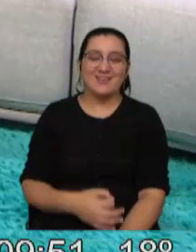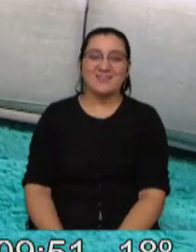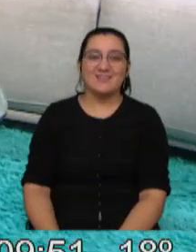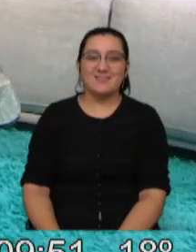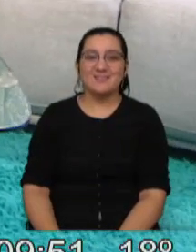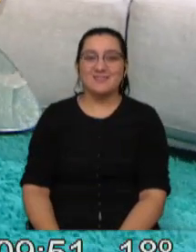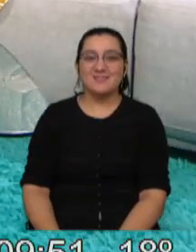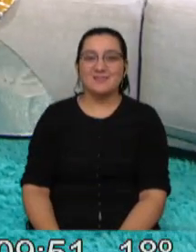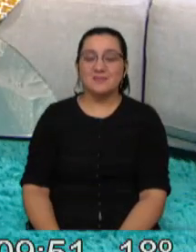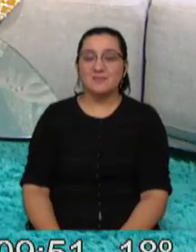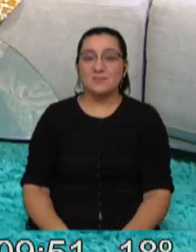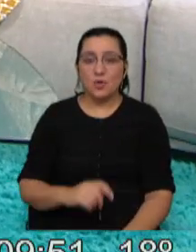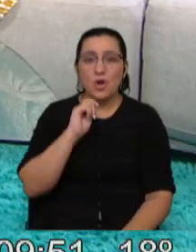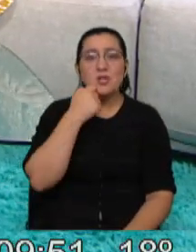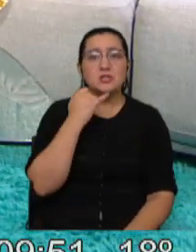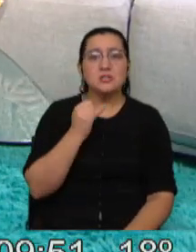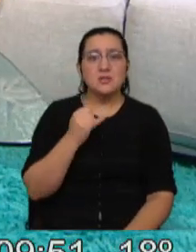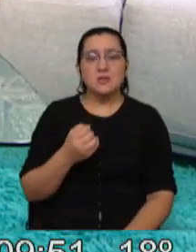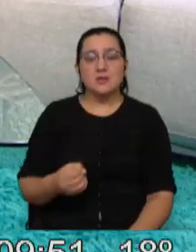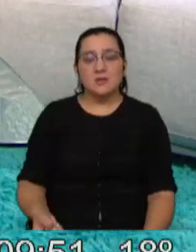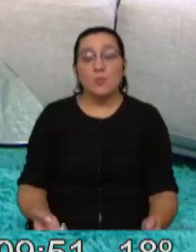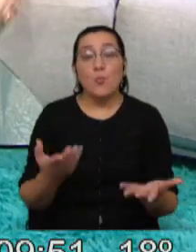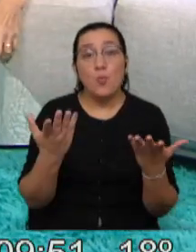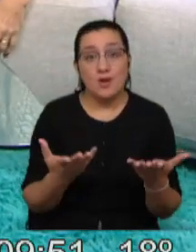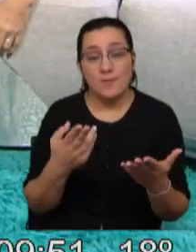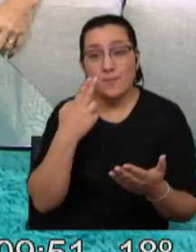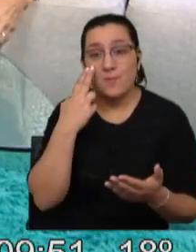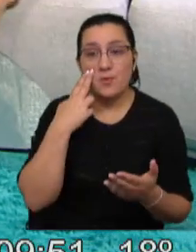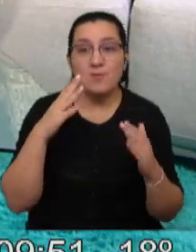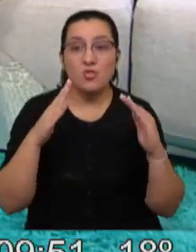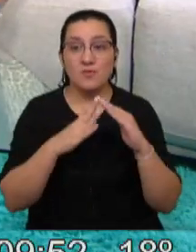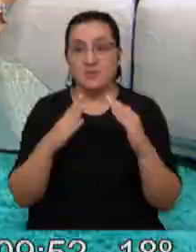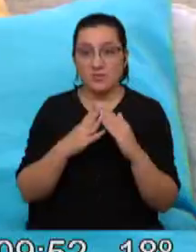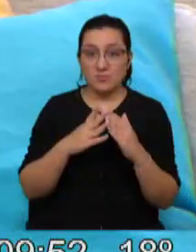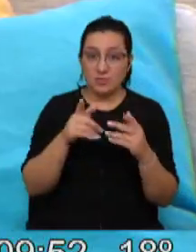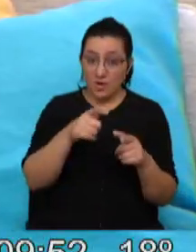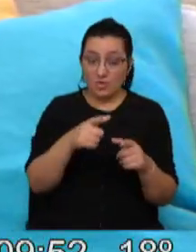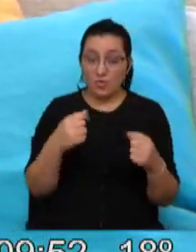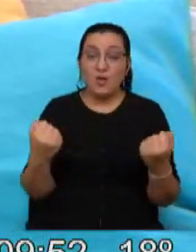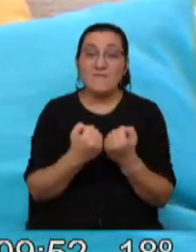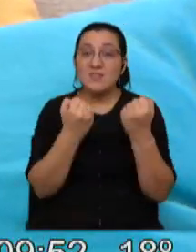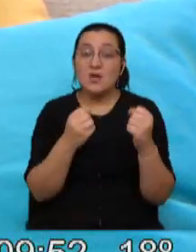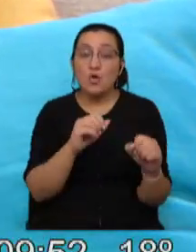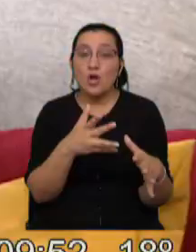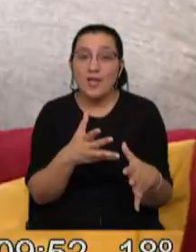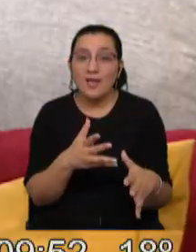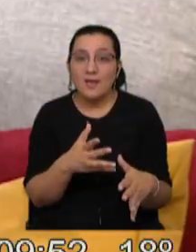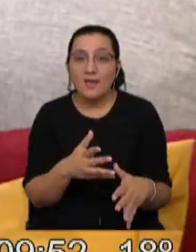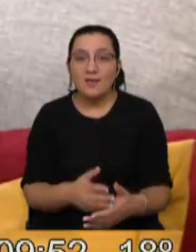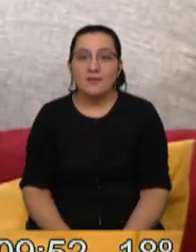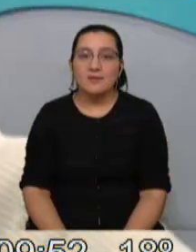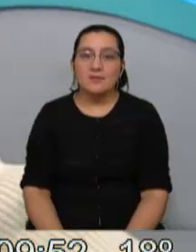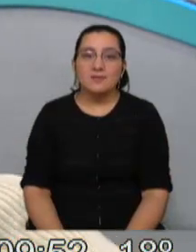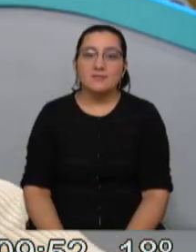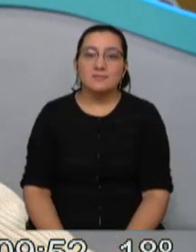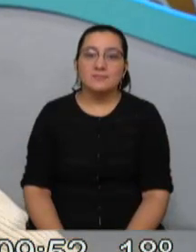Bien. ¿Todo en orden? Todo lindo. Bueno, sí, en realidad. Problemas domésticos. Exacto. Pará, pero no me lo van a preguntar con qué brinda. ¿Con qué brinda? ¿Con qué brindas, Russo? ¿Con qué brinda? No.